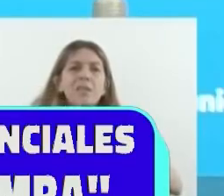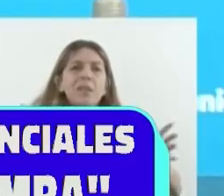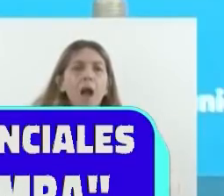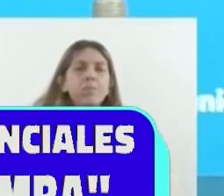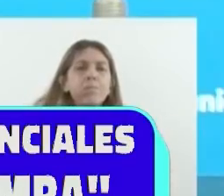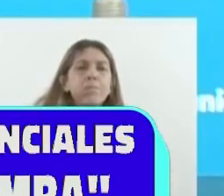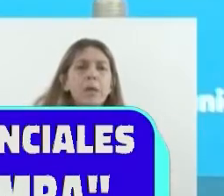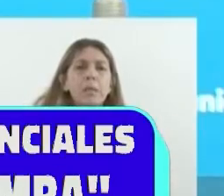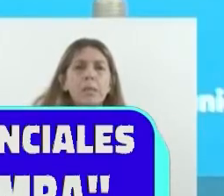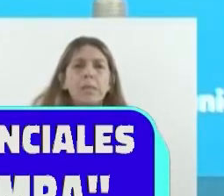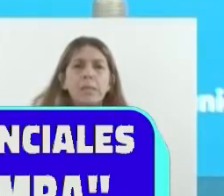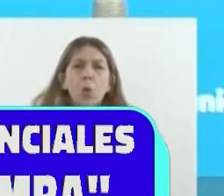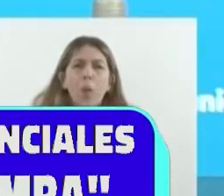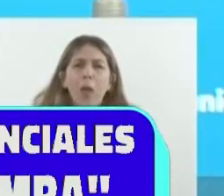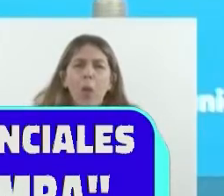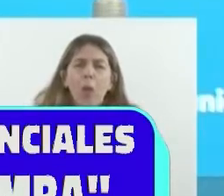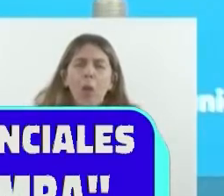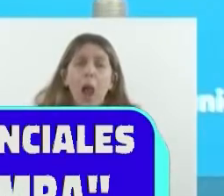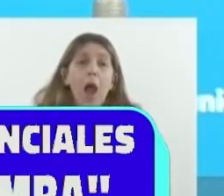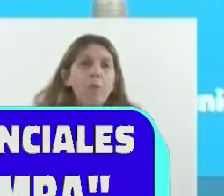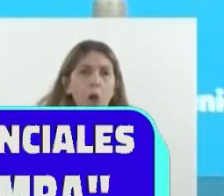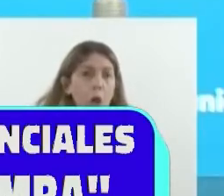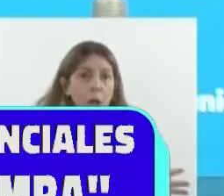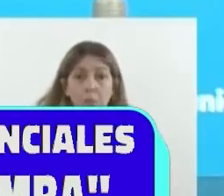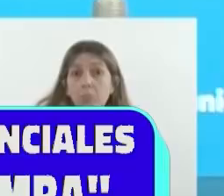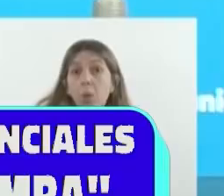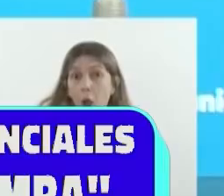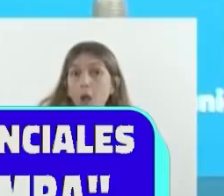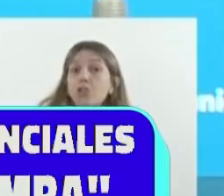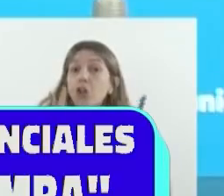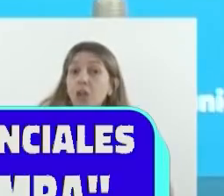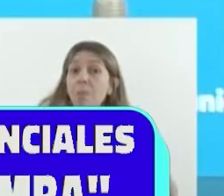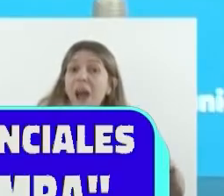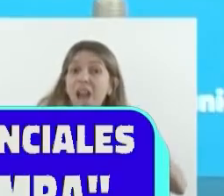contagios. Y por eso las restricciones que hemos puesto a la gastronomía.